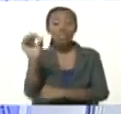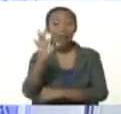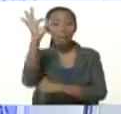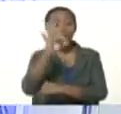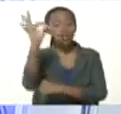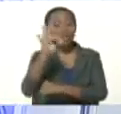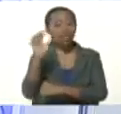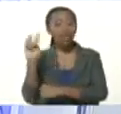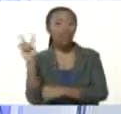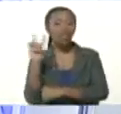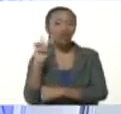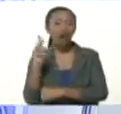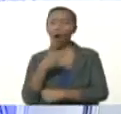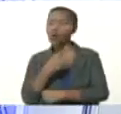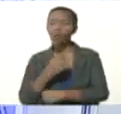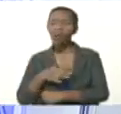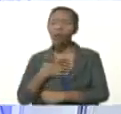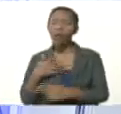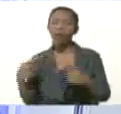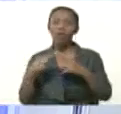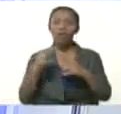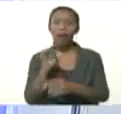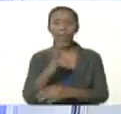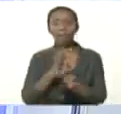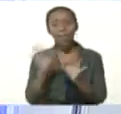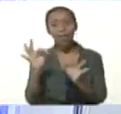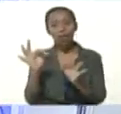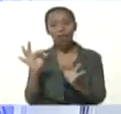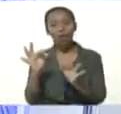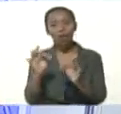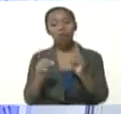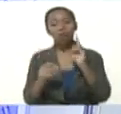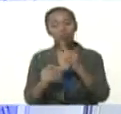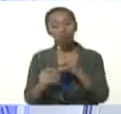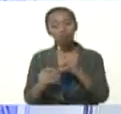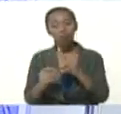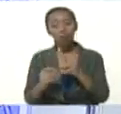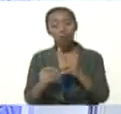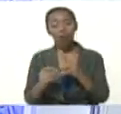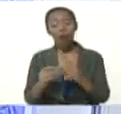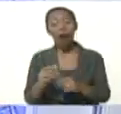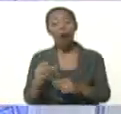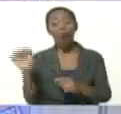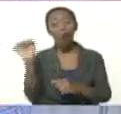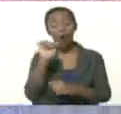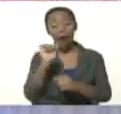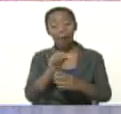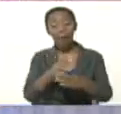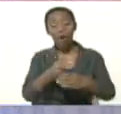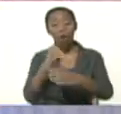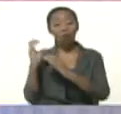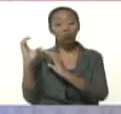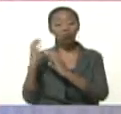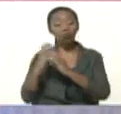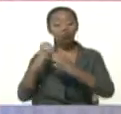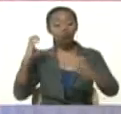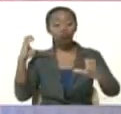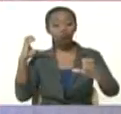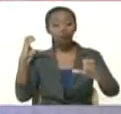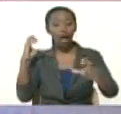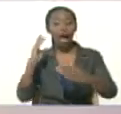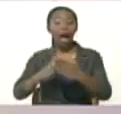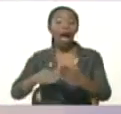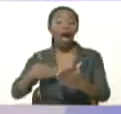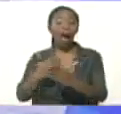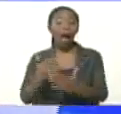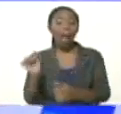Usted puede encontrar en Petro, bueno, desde un camión para trasladar su mercancía,